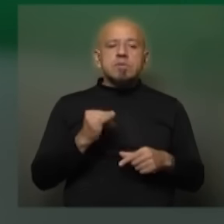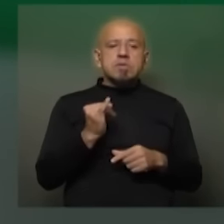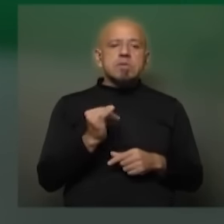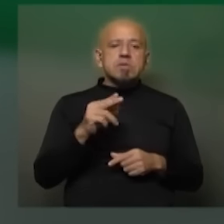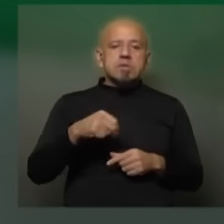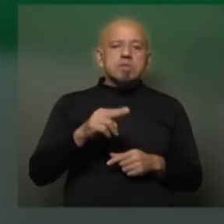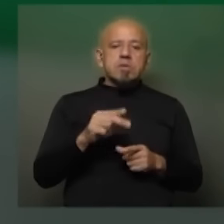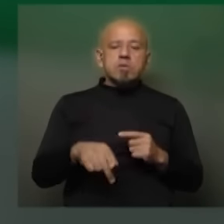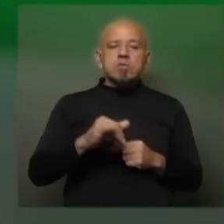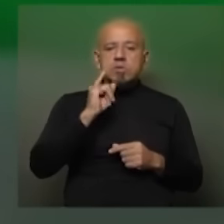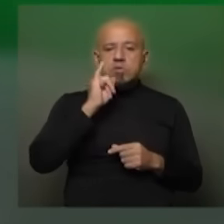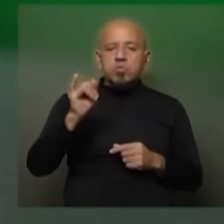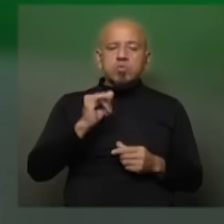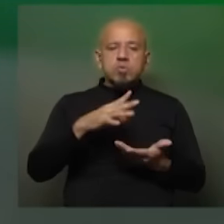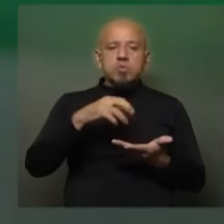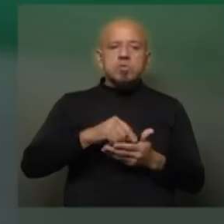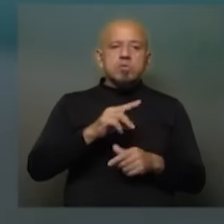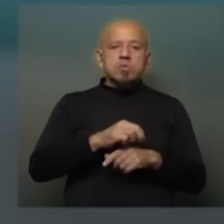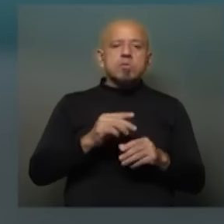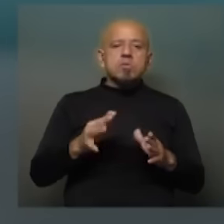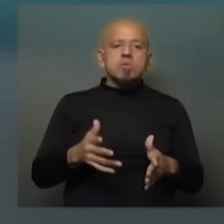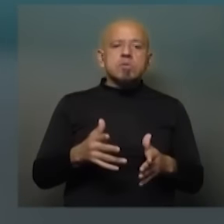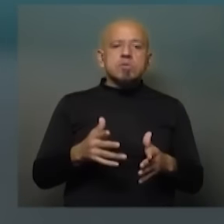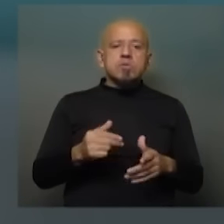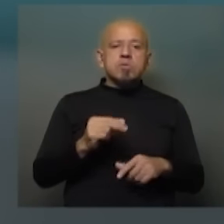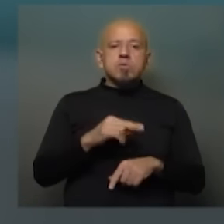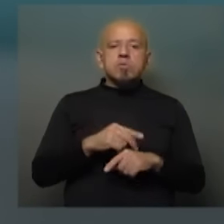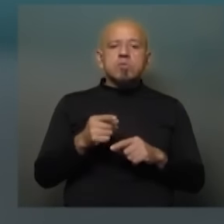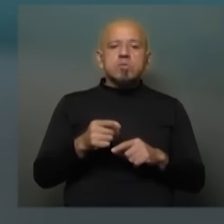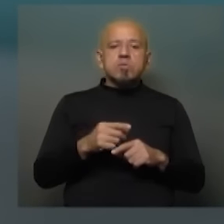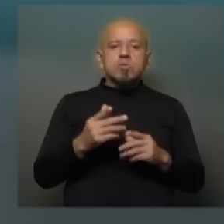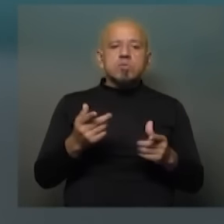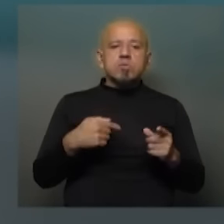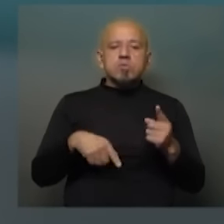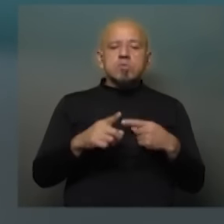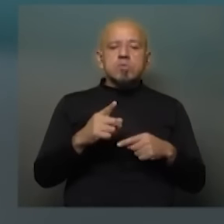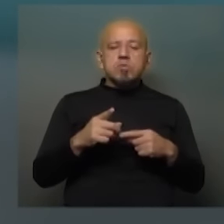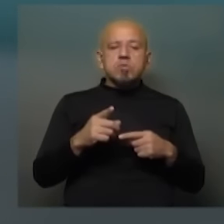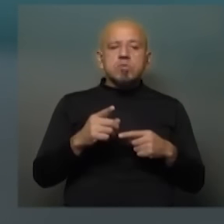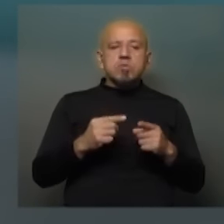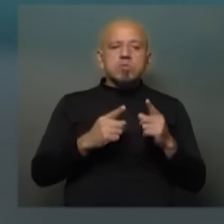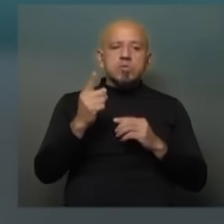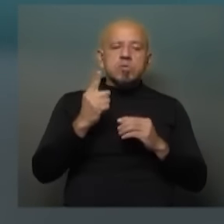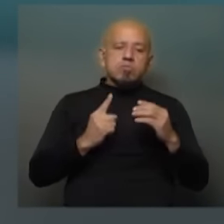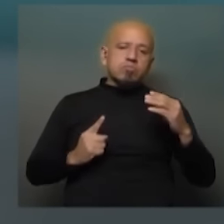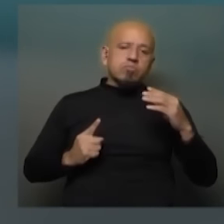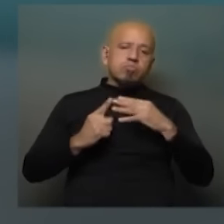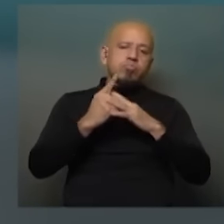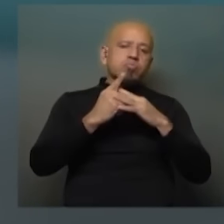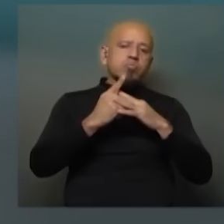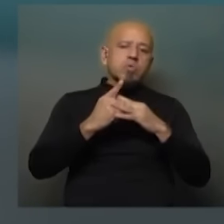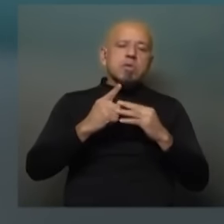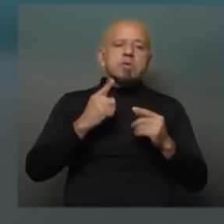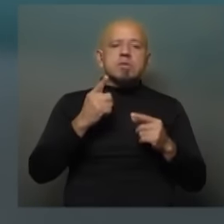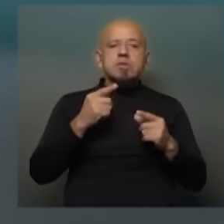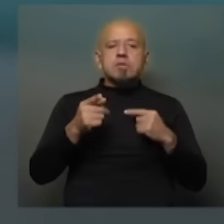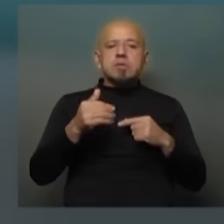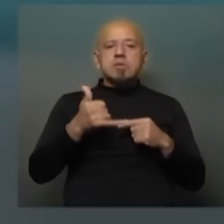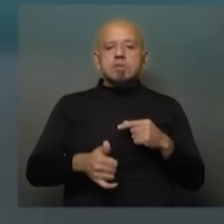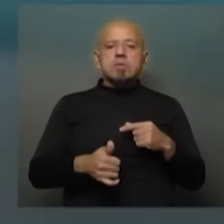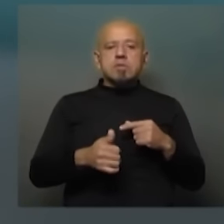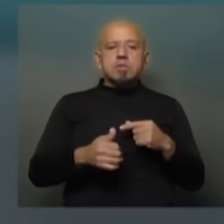una denuncia ante la Fiscalía debido al uso de un muñeco atravesado por una lanza, del que hemos hablado bastante en los últimos días, que